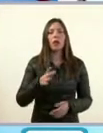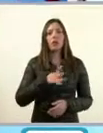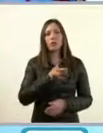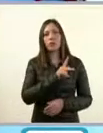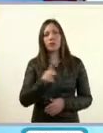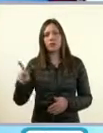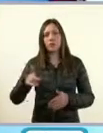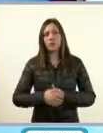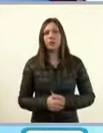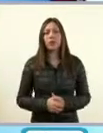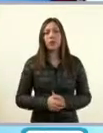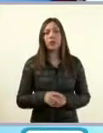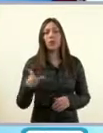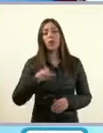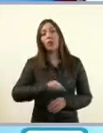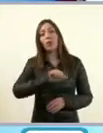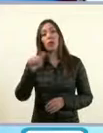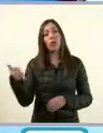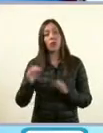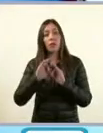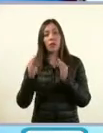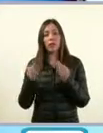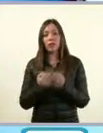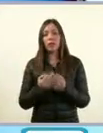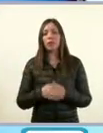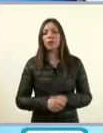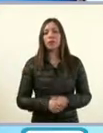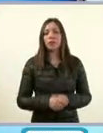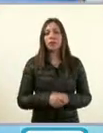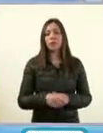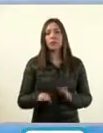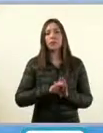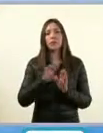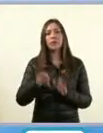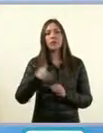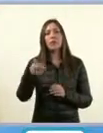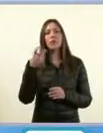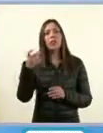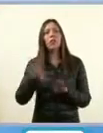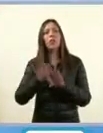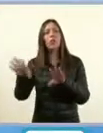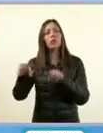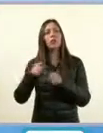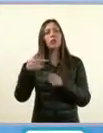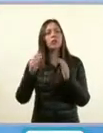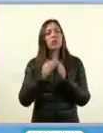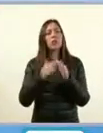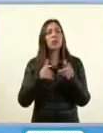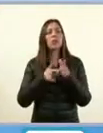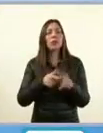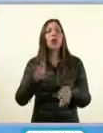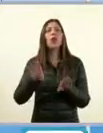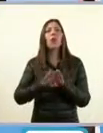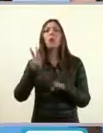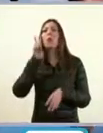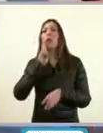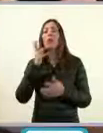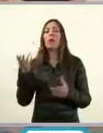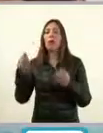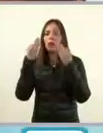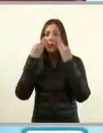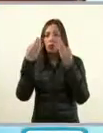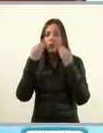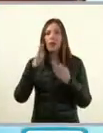sucede? De la misma forma. En la misma forma. Vengo a acreditar que esta posesión que yo he tenido es continua. ¿Cómo lo voy a acreditar? Pues con testigos, con el